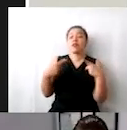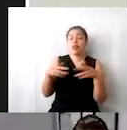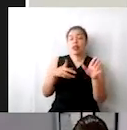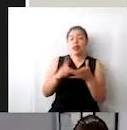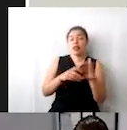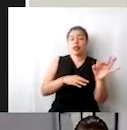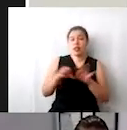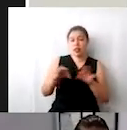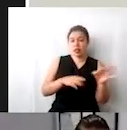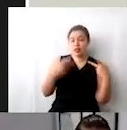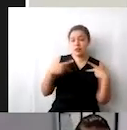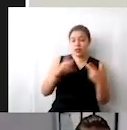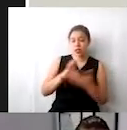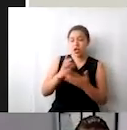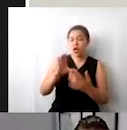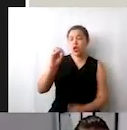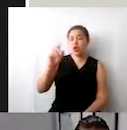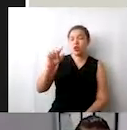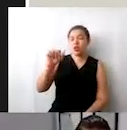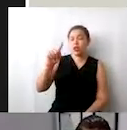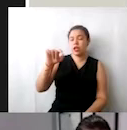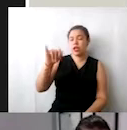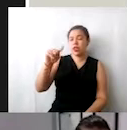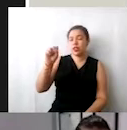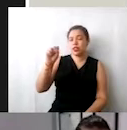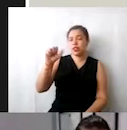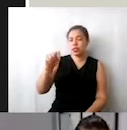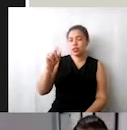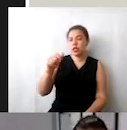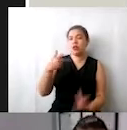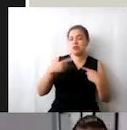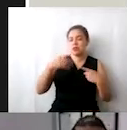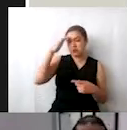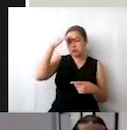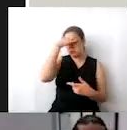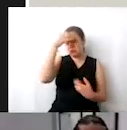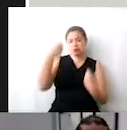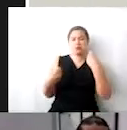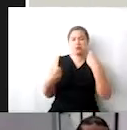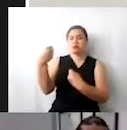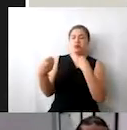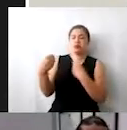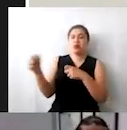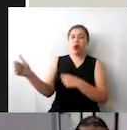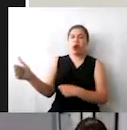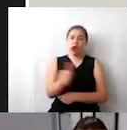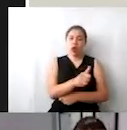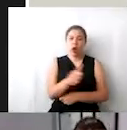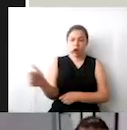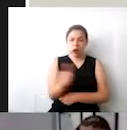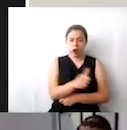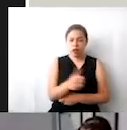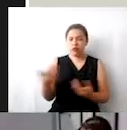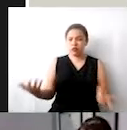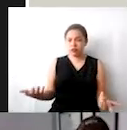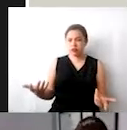del contratista, pues es un chofer que maneja un equipo de transporte de un lado a otro. ¿Por qué en uno sí hay